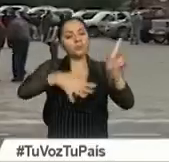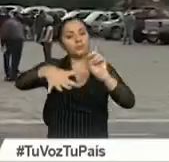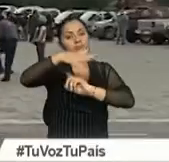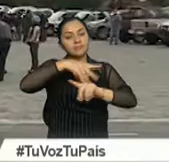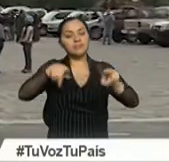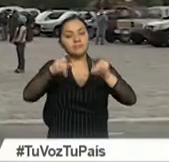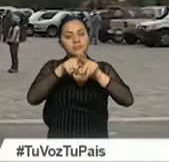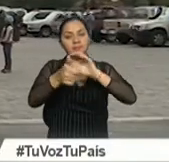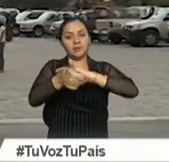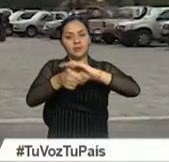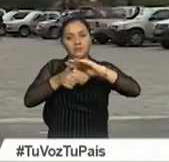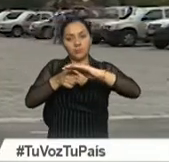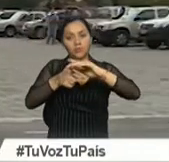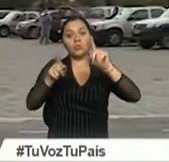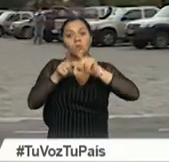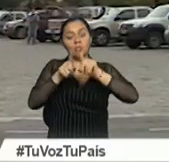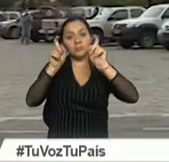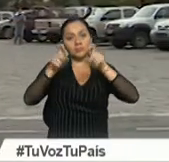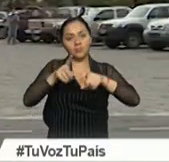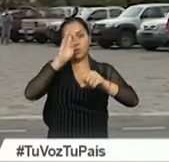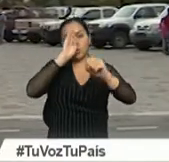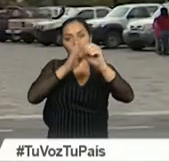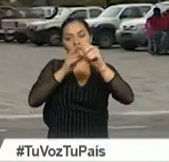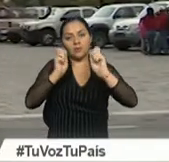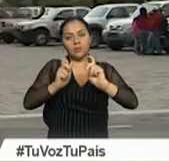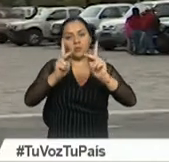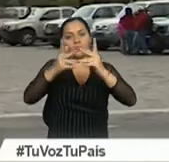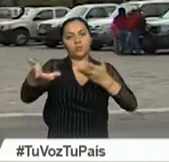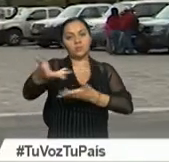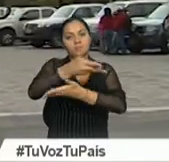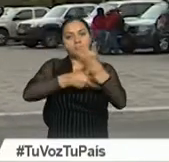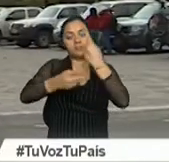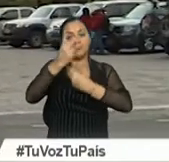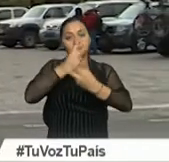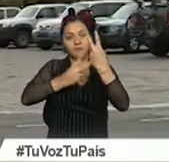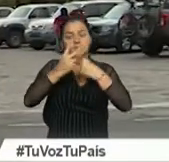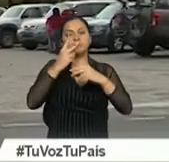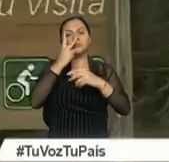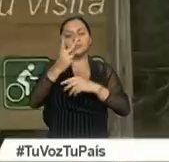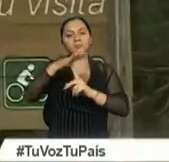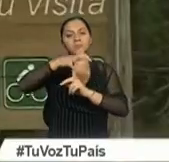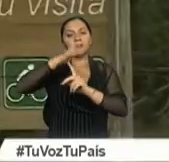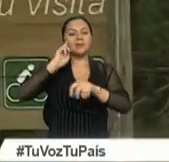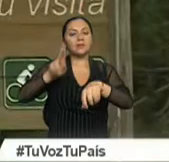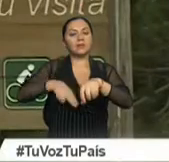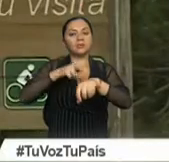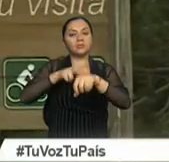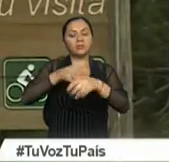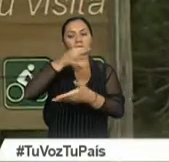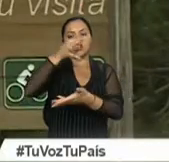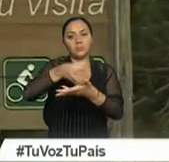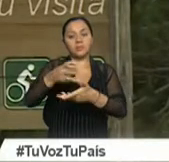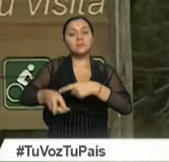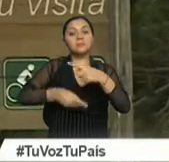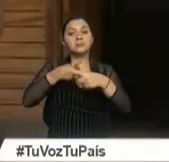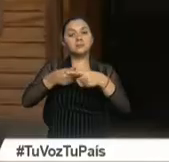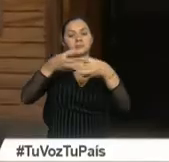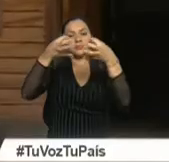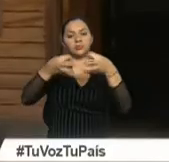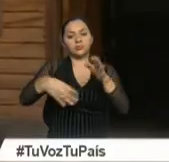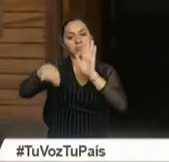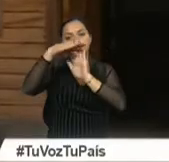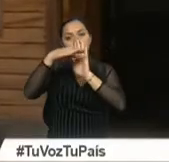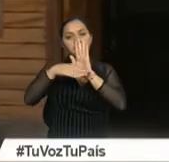al refugio, con el propósito de crear oportunidades para los visitantes del Parque Nacional Cotopaxi y en cumplimiento a los